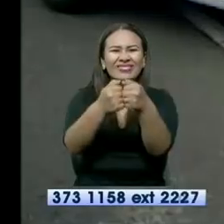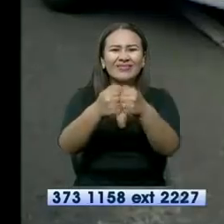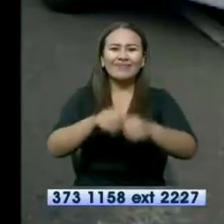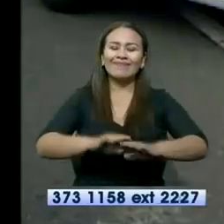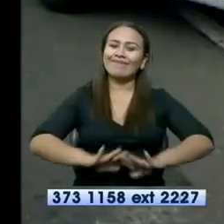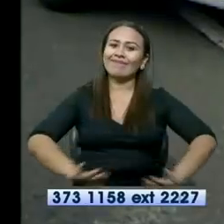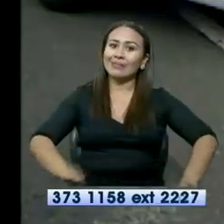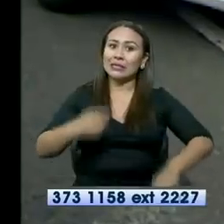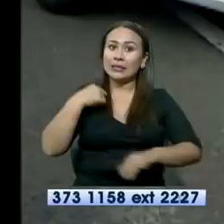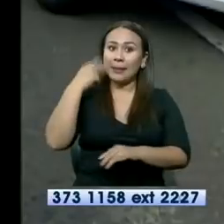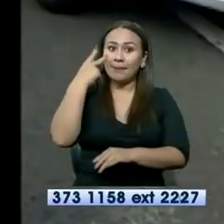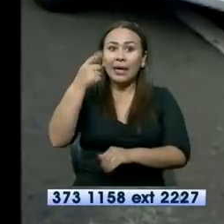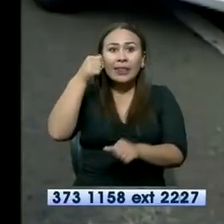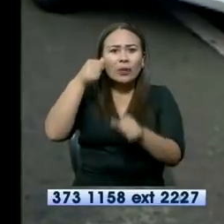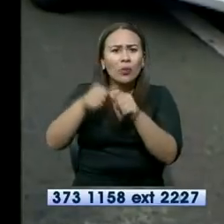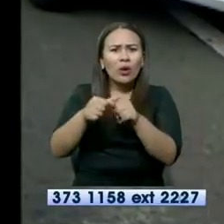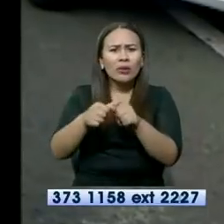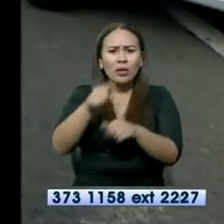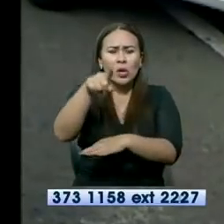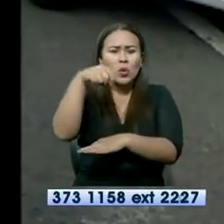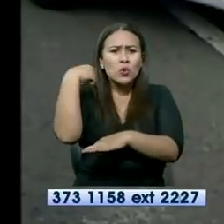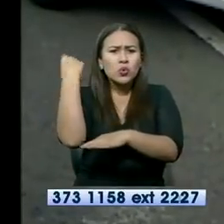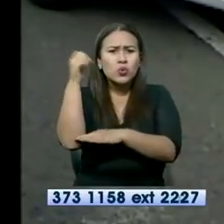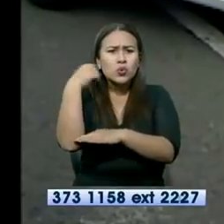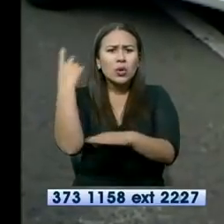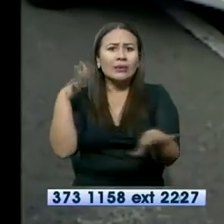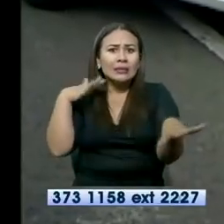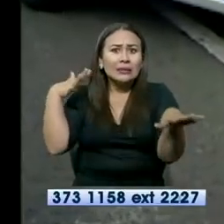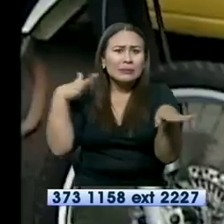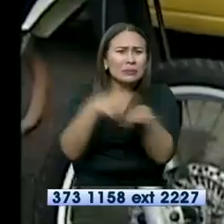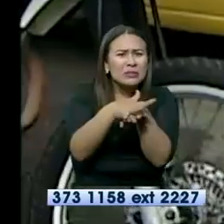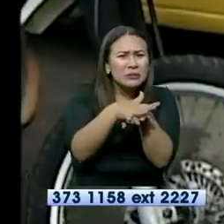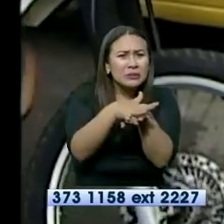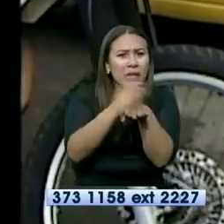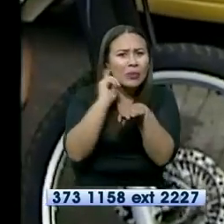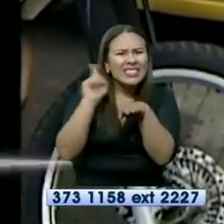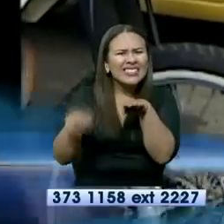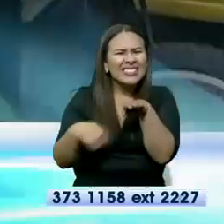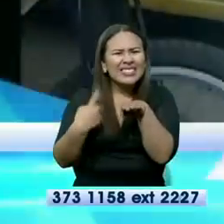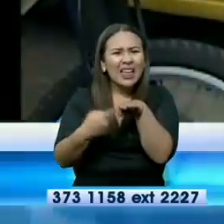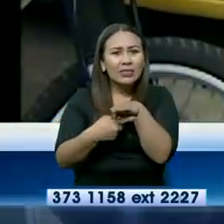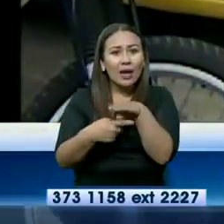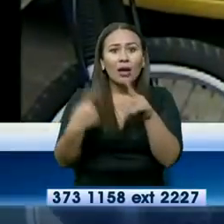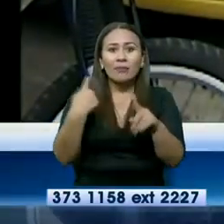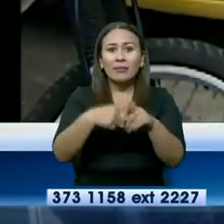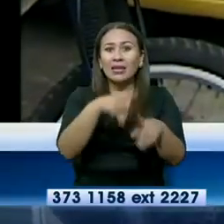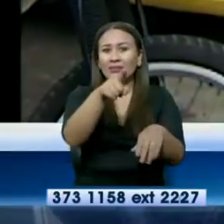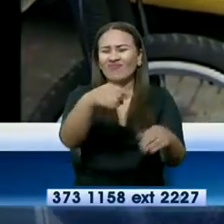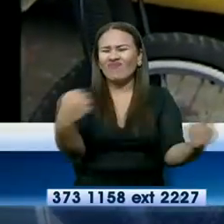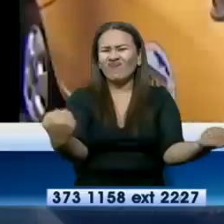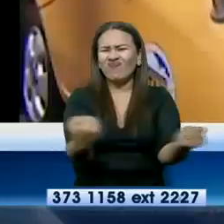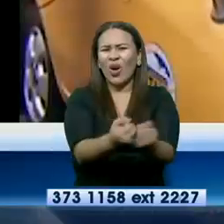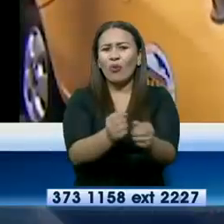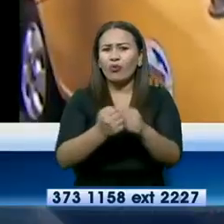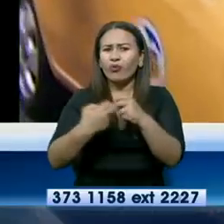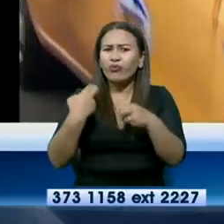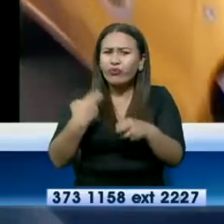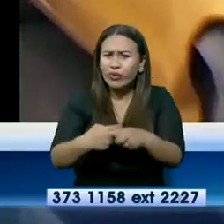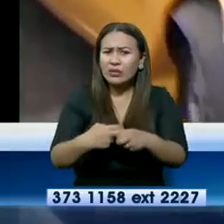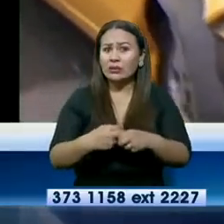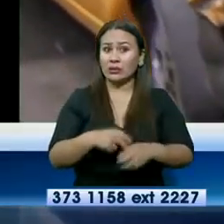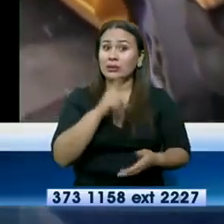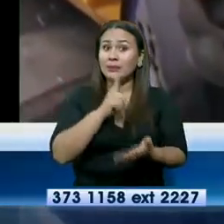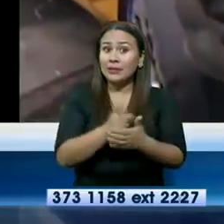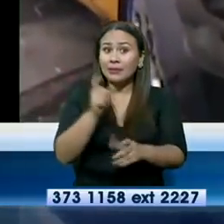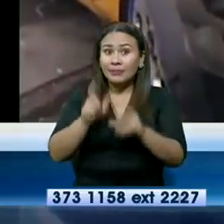En la zona recuerdan que escucharon el rechinar de unas llantas y acto seguido, un golpe fuerte. Tras observar